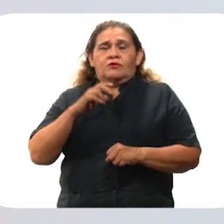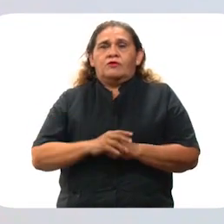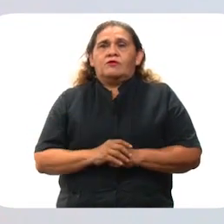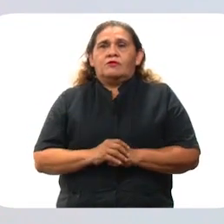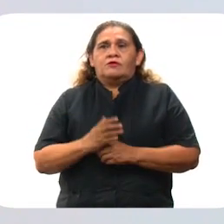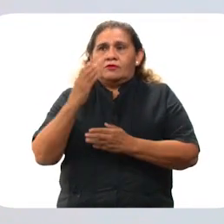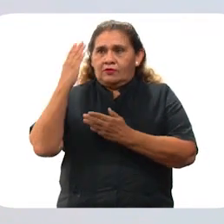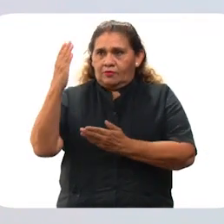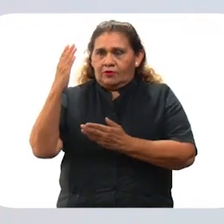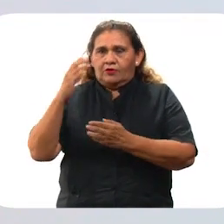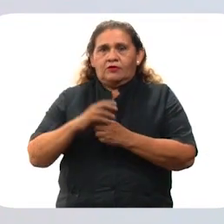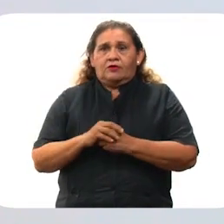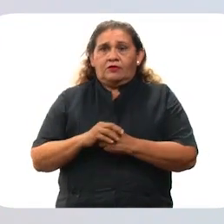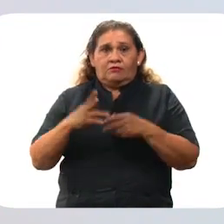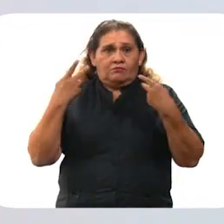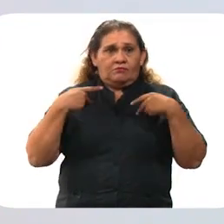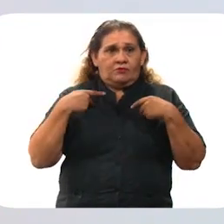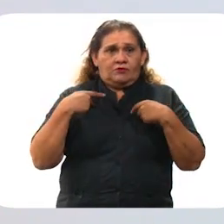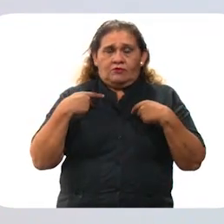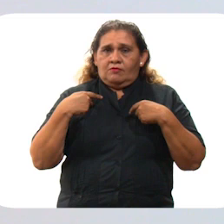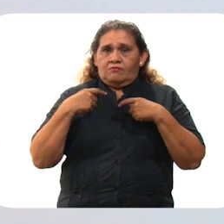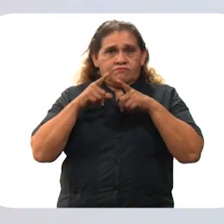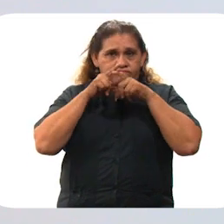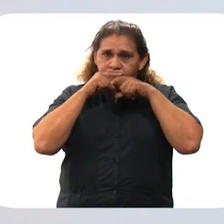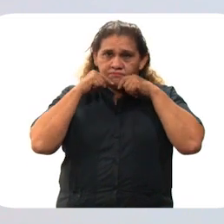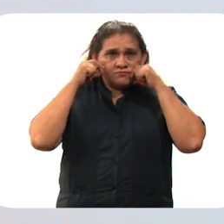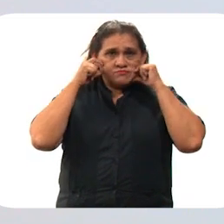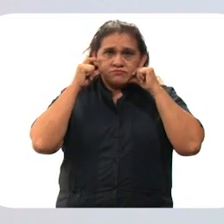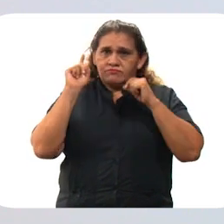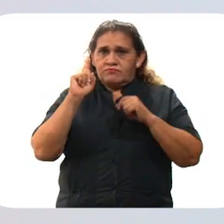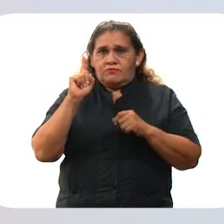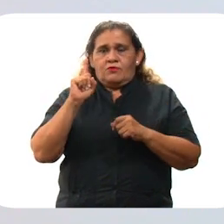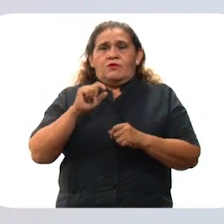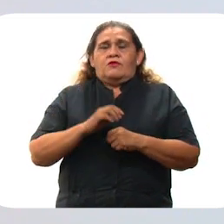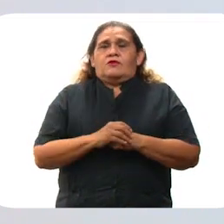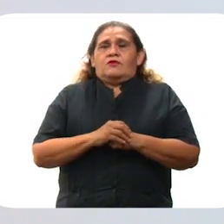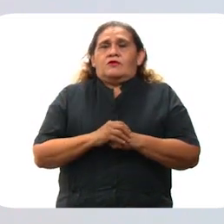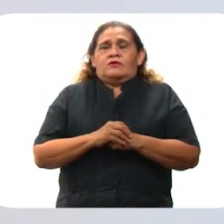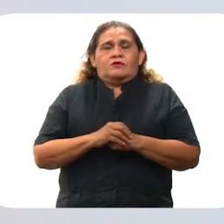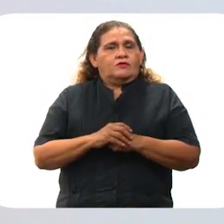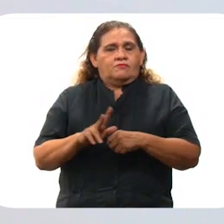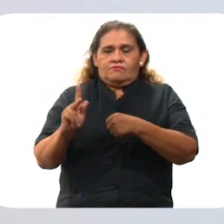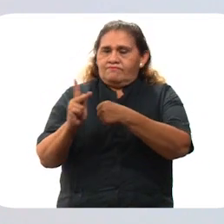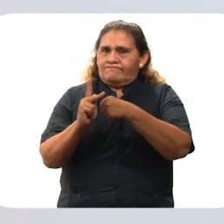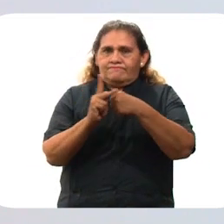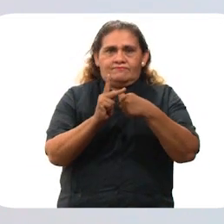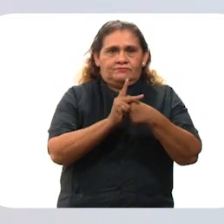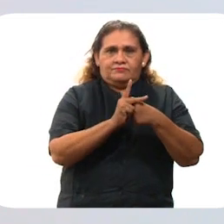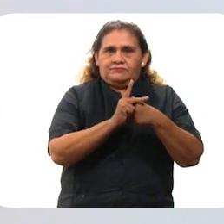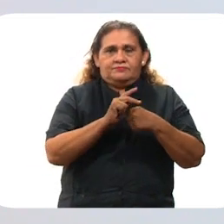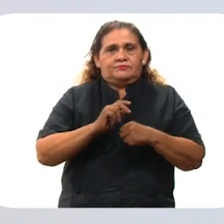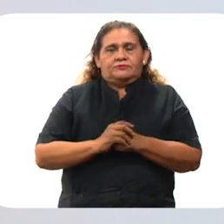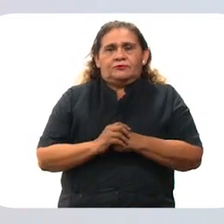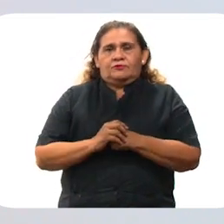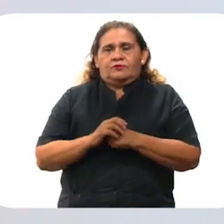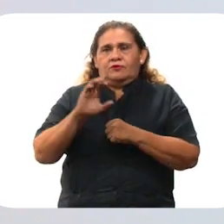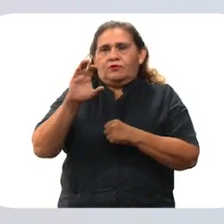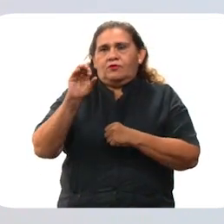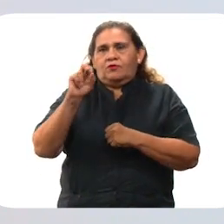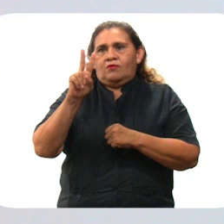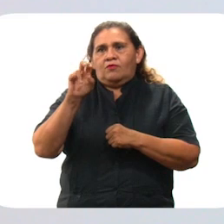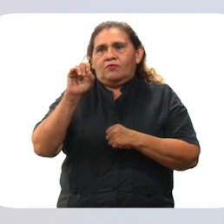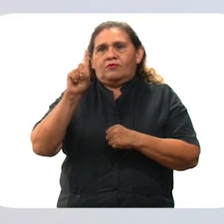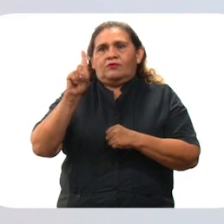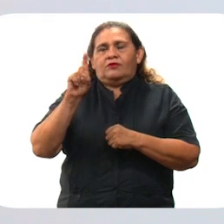yucateca evitar el uso de cubrebocas de tela o pañoletas, ya que está descrito que no brinda ninguna protección contra el COVID,